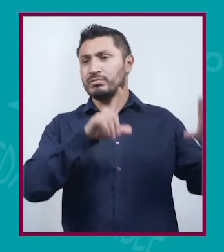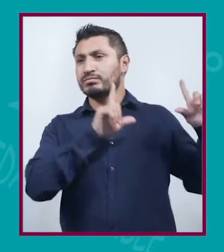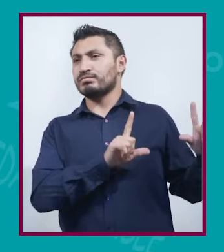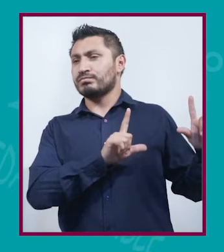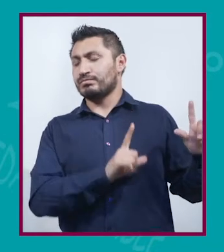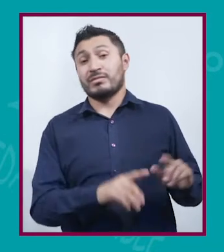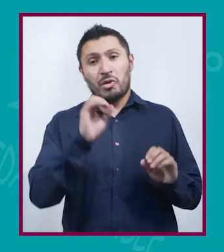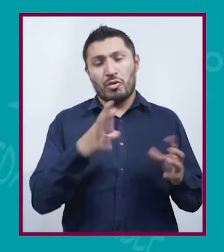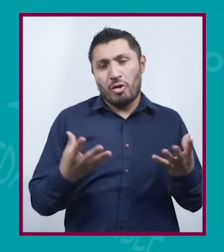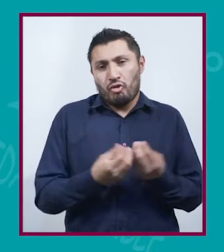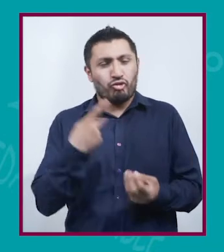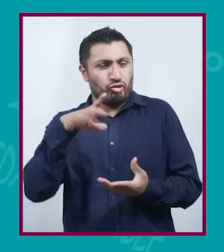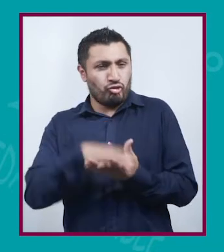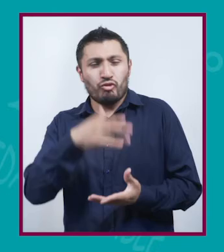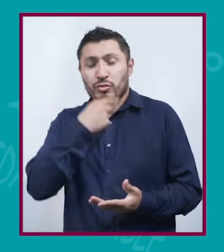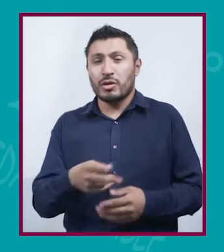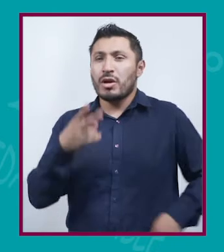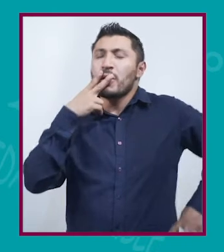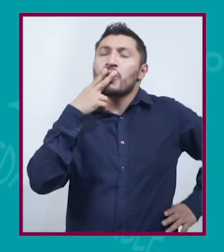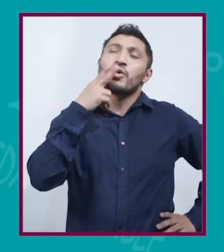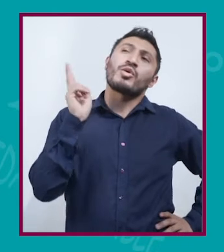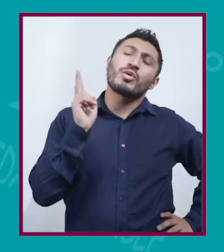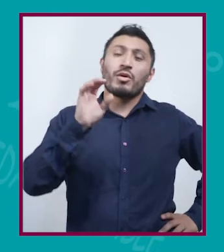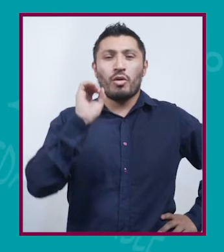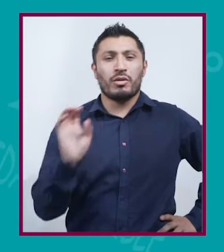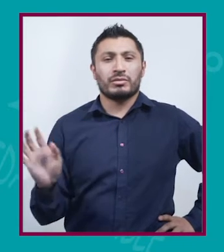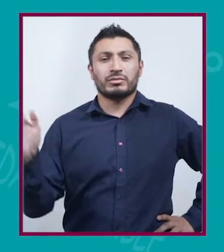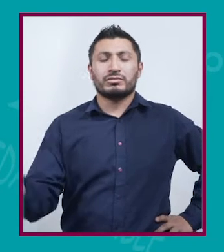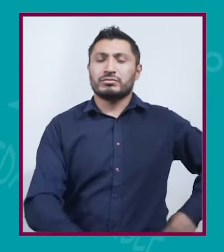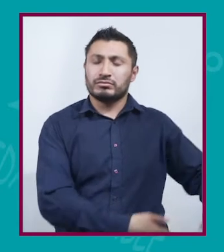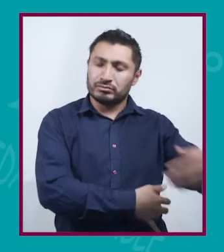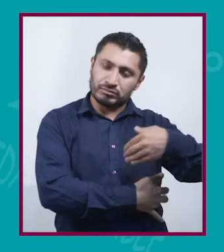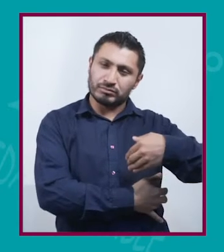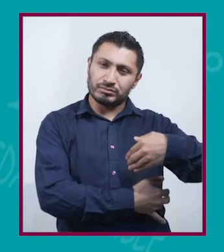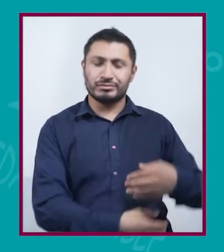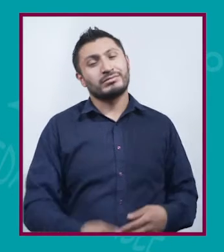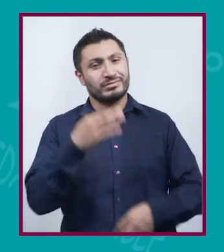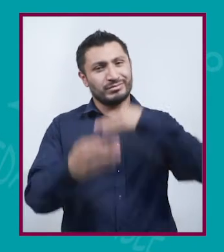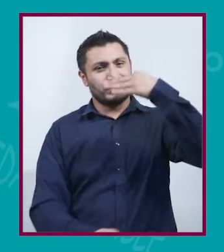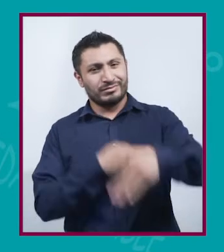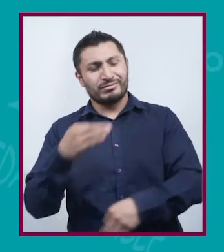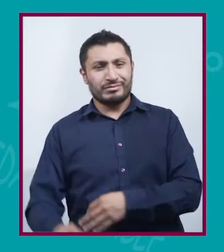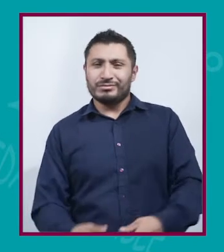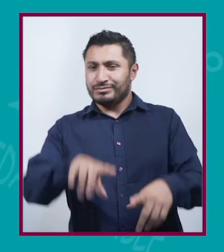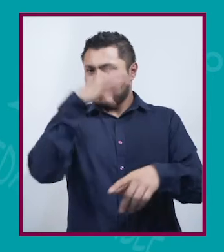cuadros o a un lado de Diego Rivera, fumando o simplemente abrazada a su mono. Todas estas fotografías testifican que